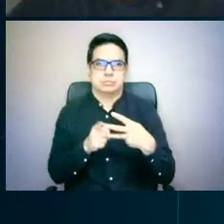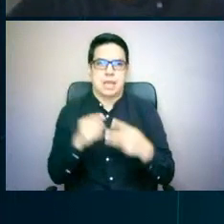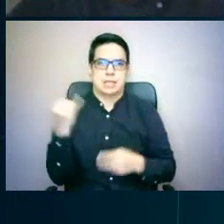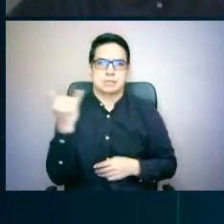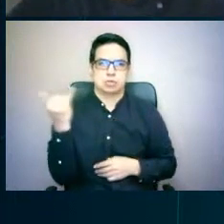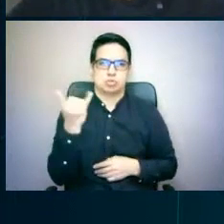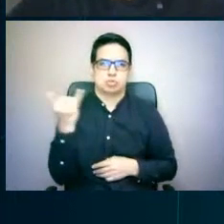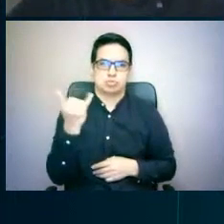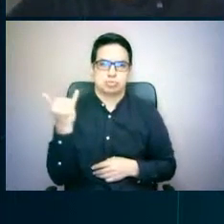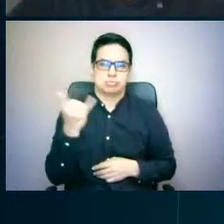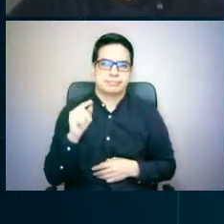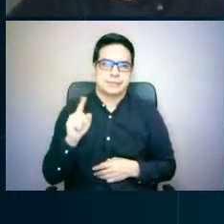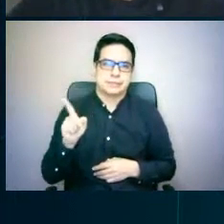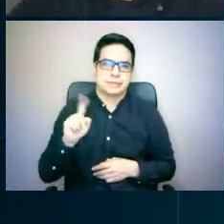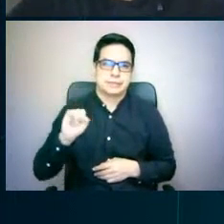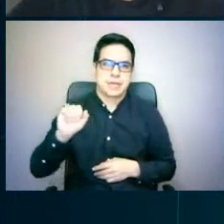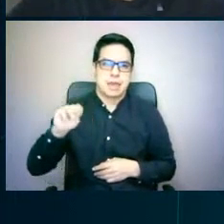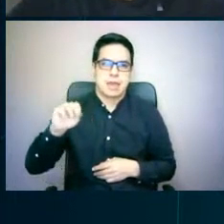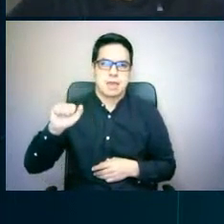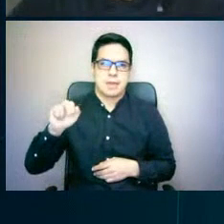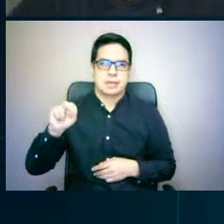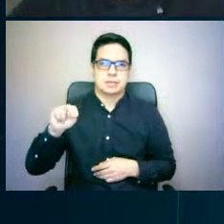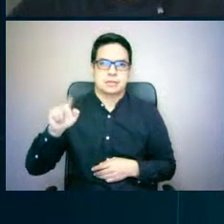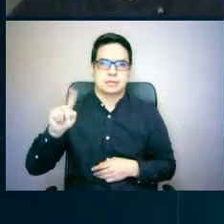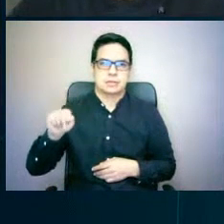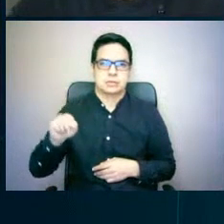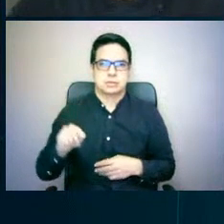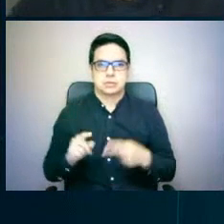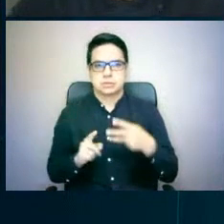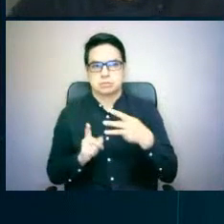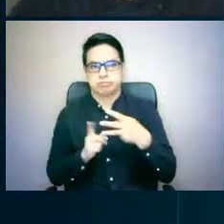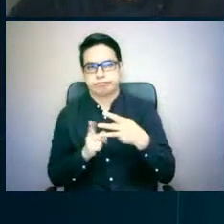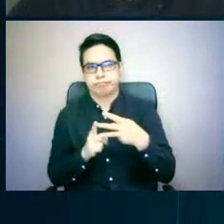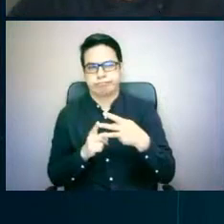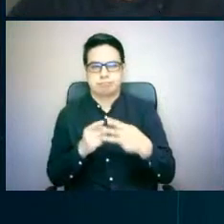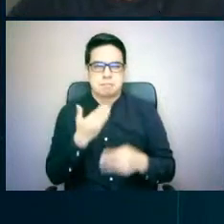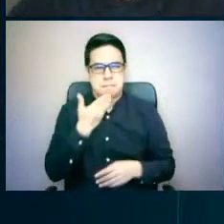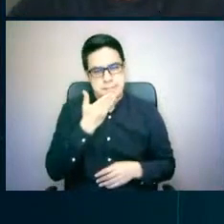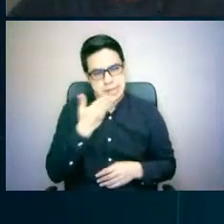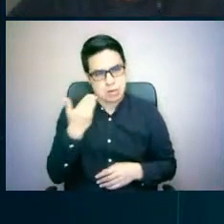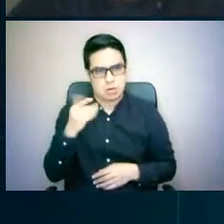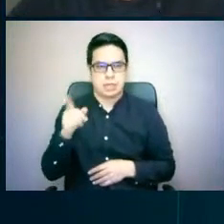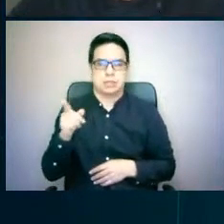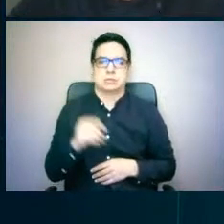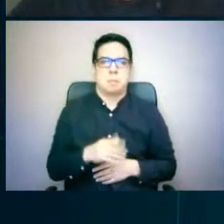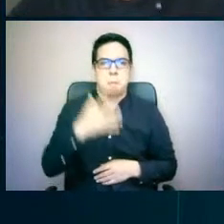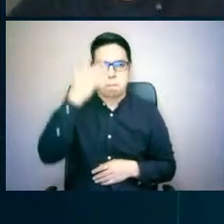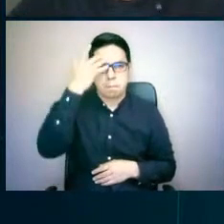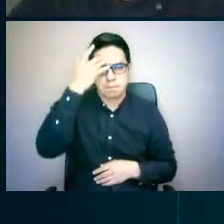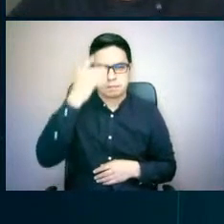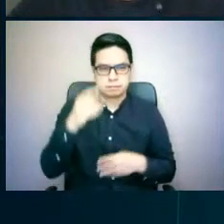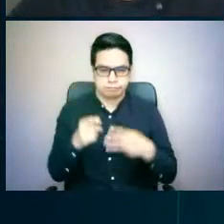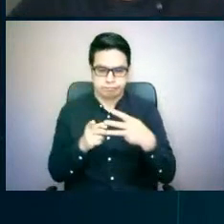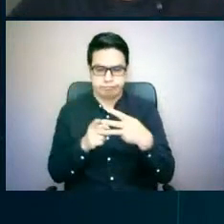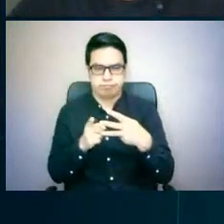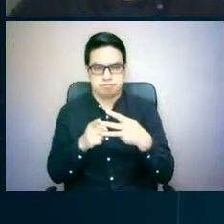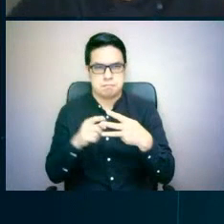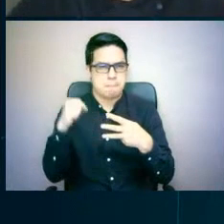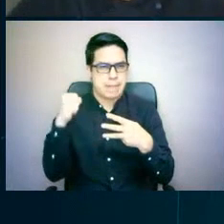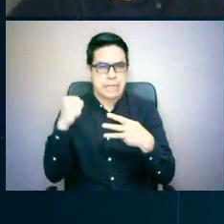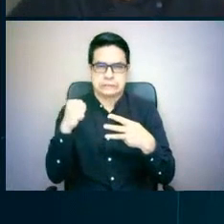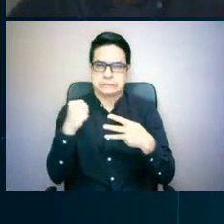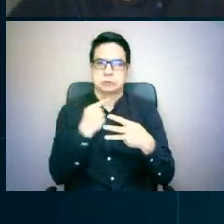los equipos Clean Air o Blue, como Siemens lo llaman, serían los equipos que más